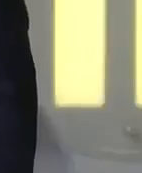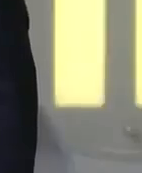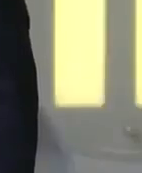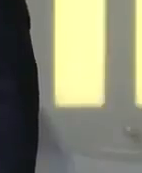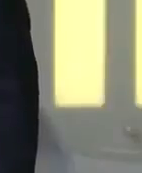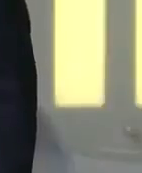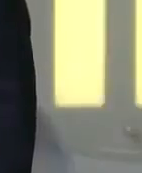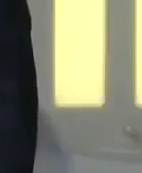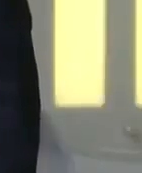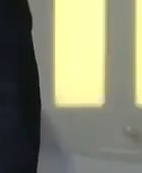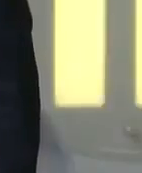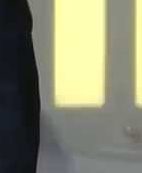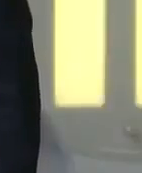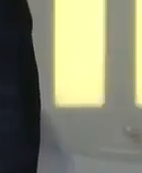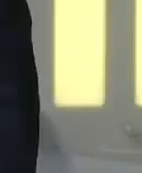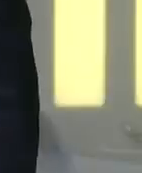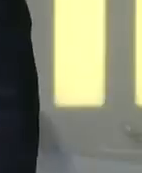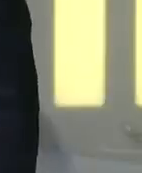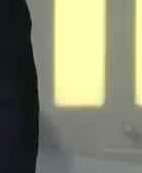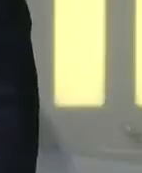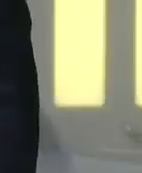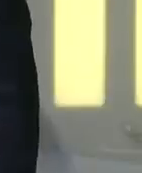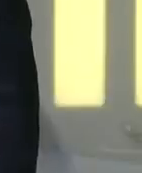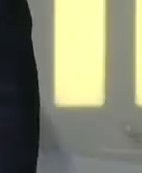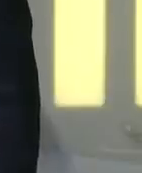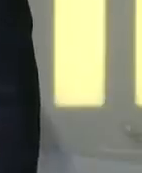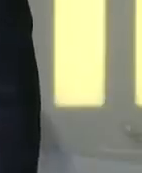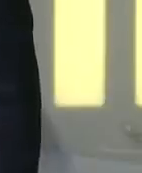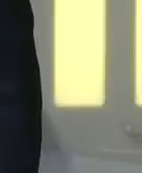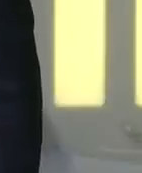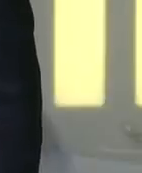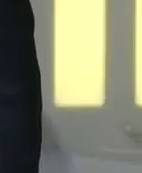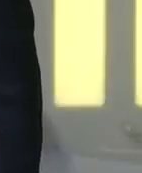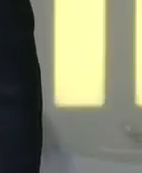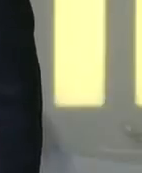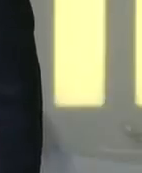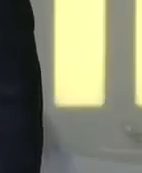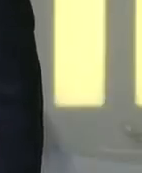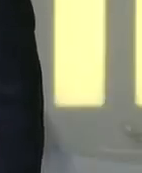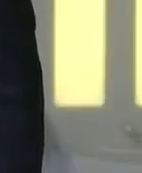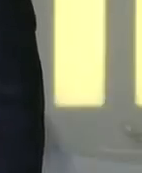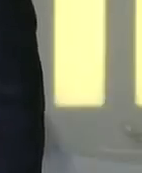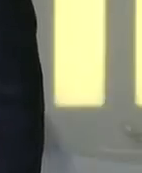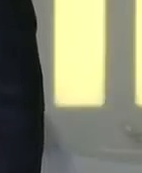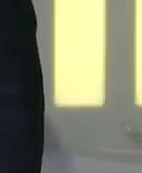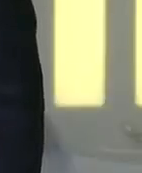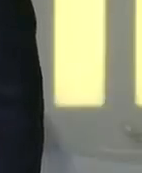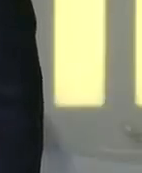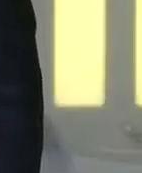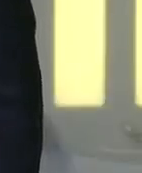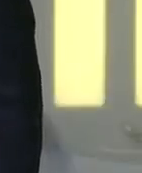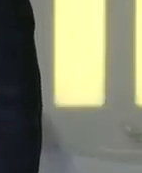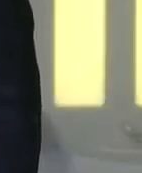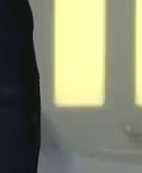En el marco del miércoles productivo nos conectamos de inmediato con la actividad principal de esta jornada. Buenas tardes, adelante.